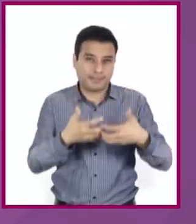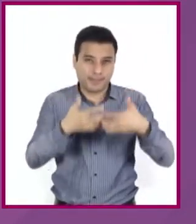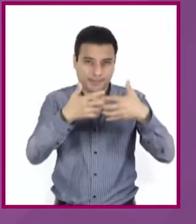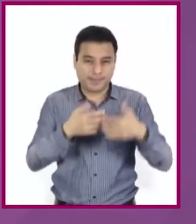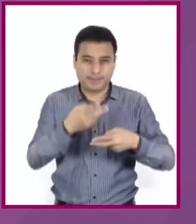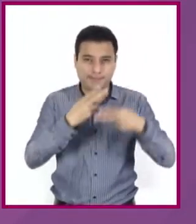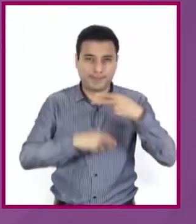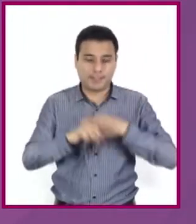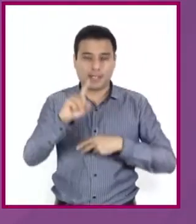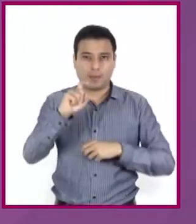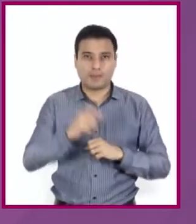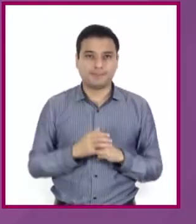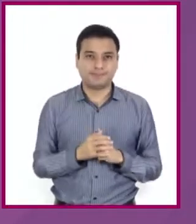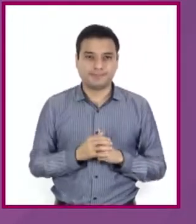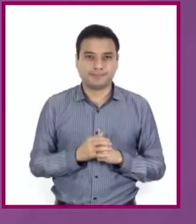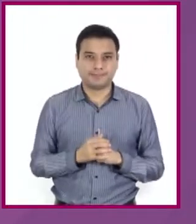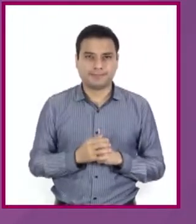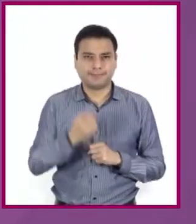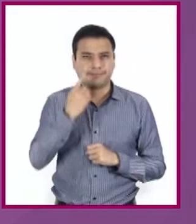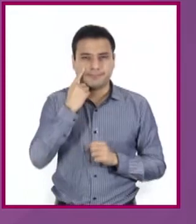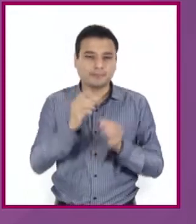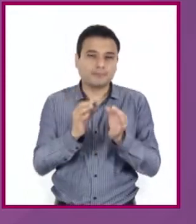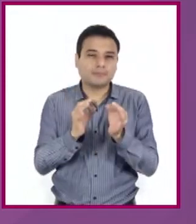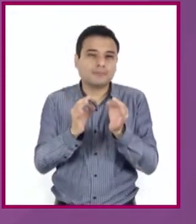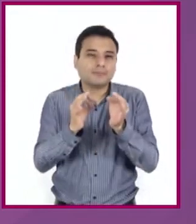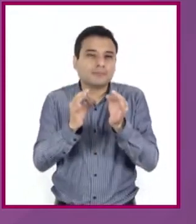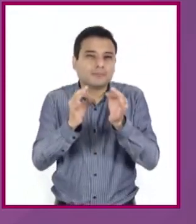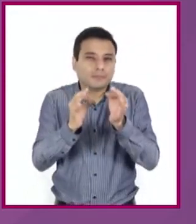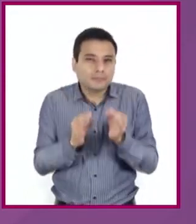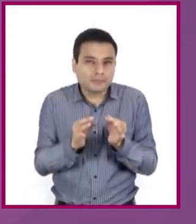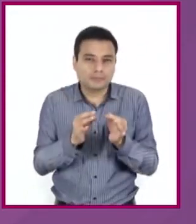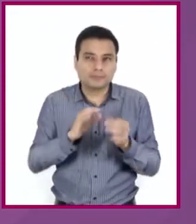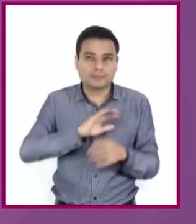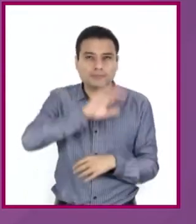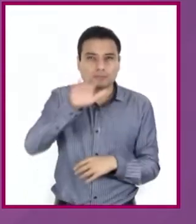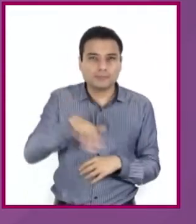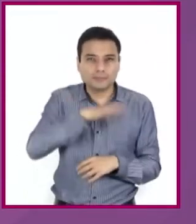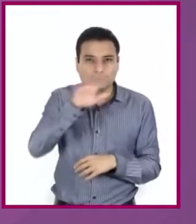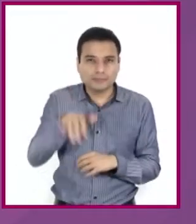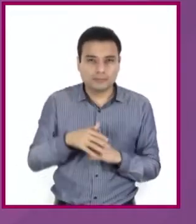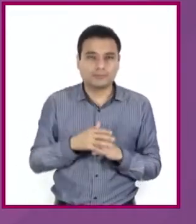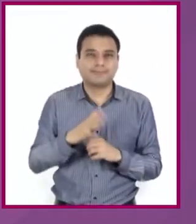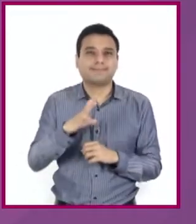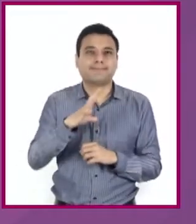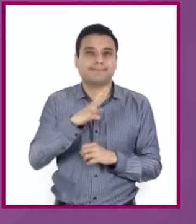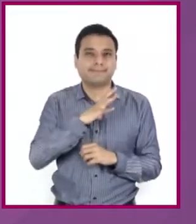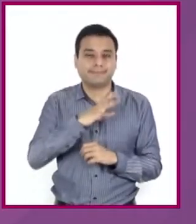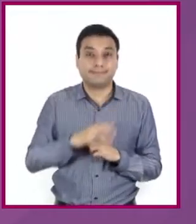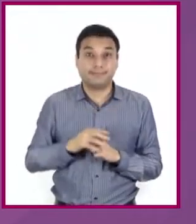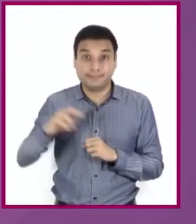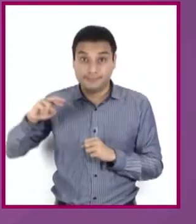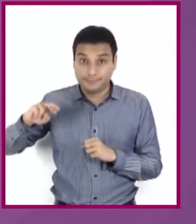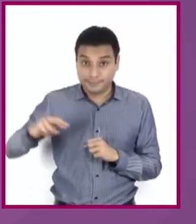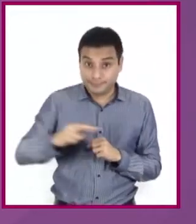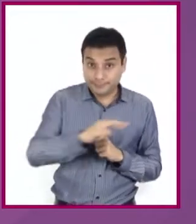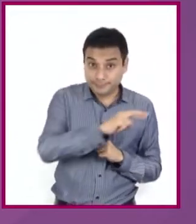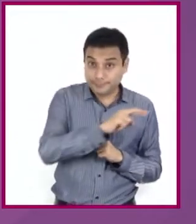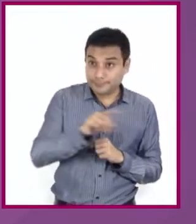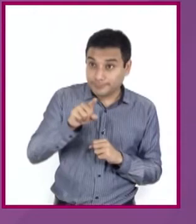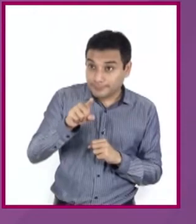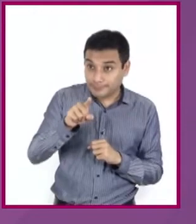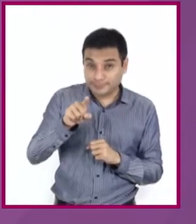Este tipo de plantas se construyen en sitios en donde existe una diferencia de altura entre la central y el suministro de